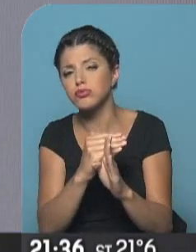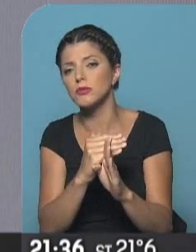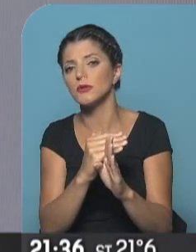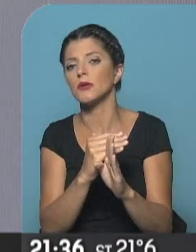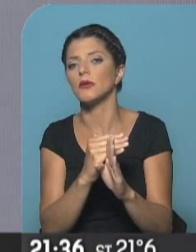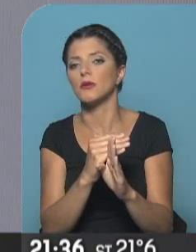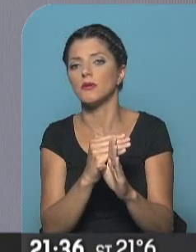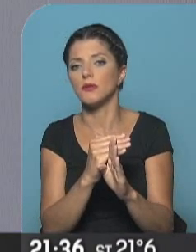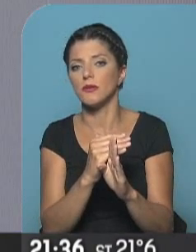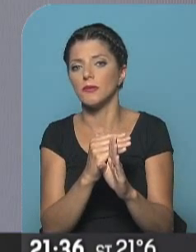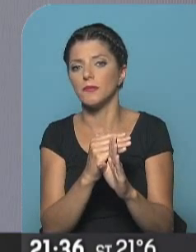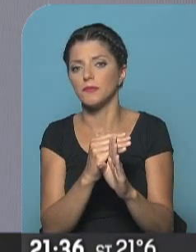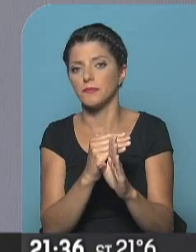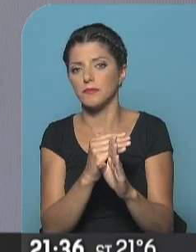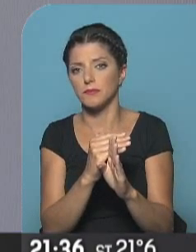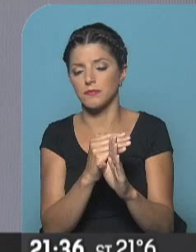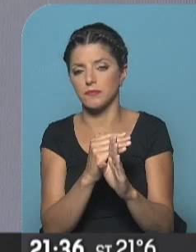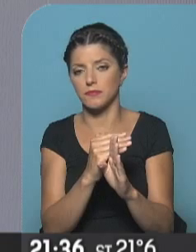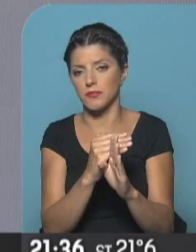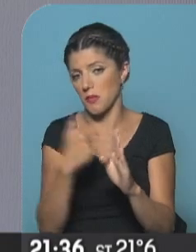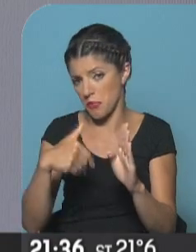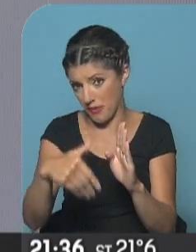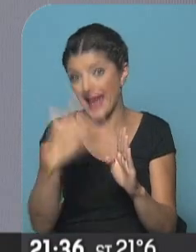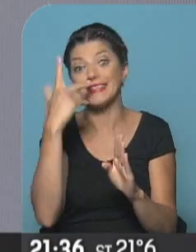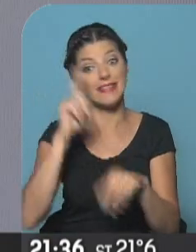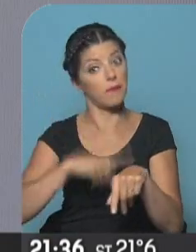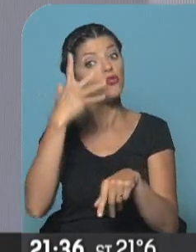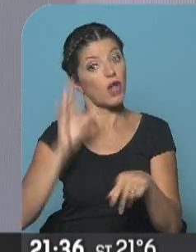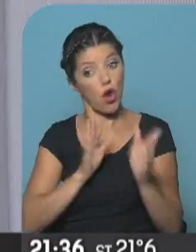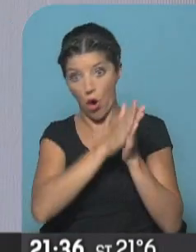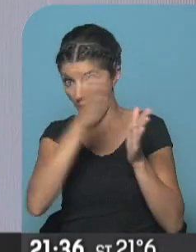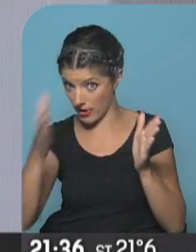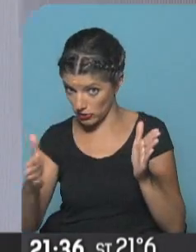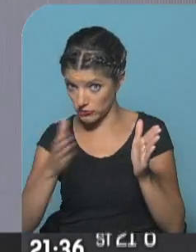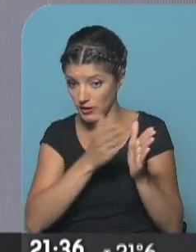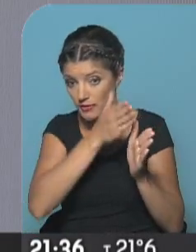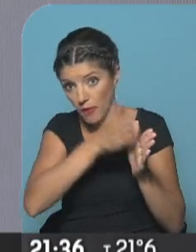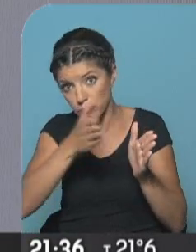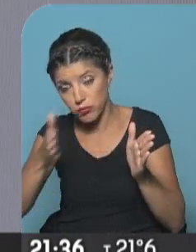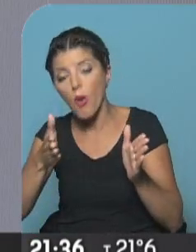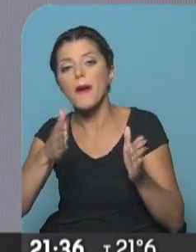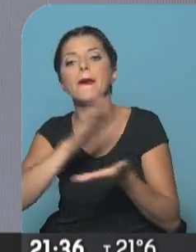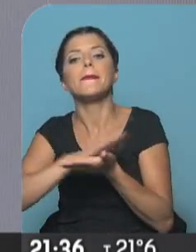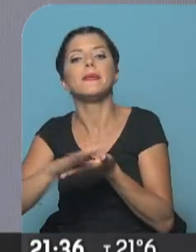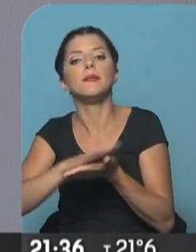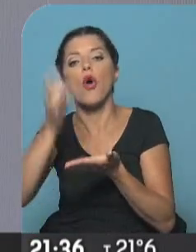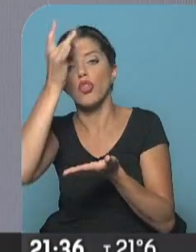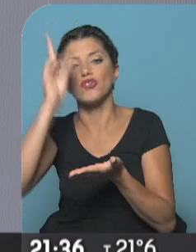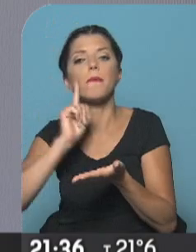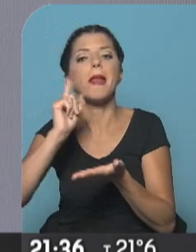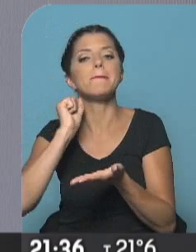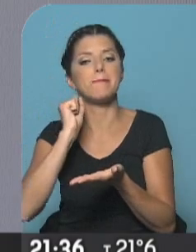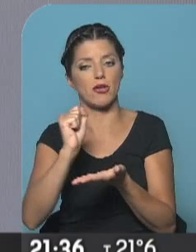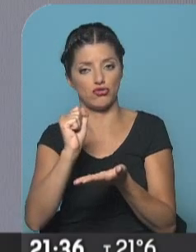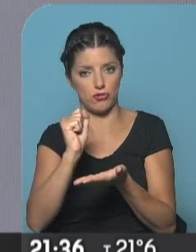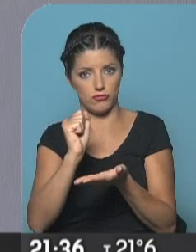sensible en los próximos 5 años, poniendo un mínimo de 12.000 pesos, sobre los cuales